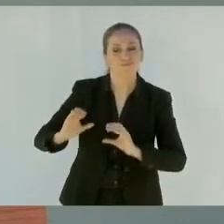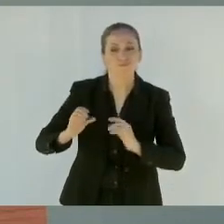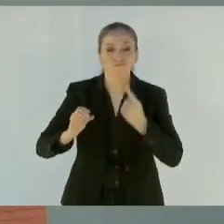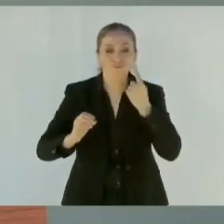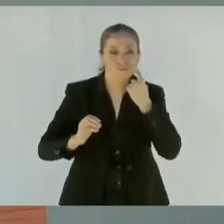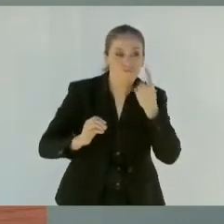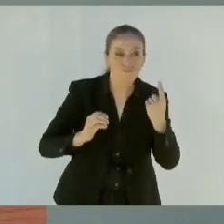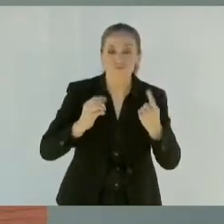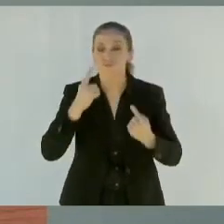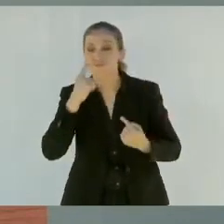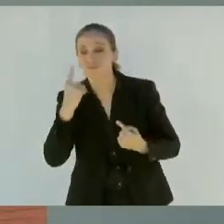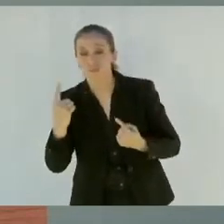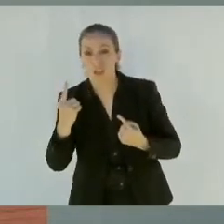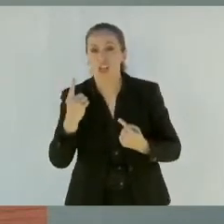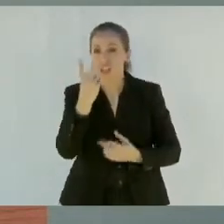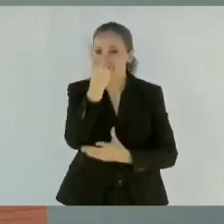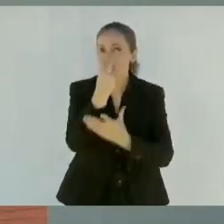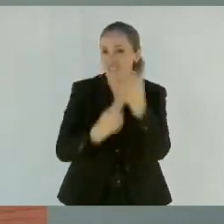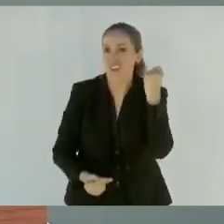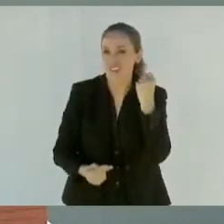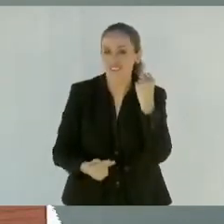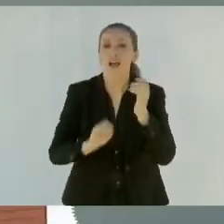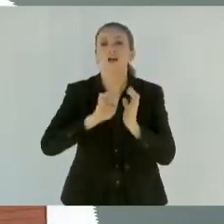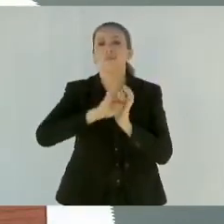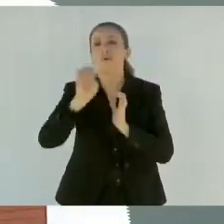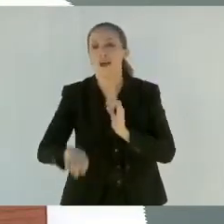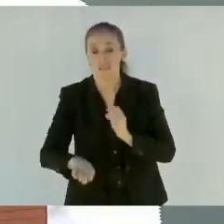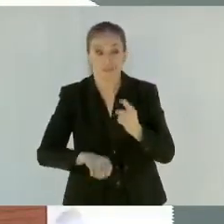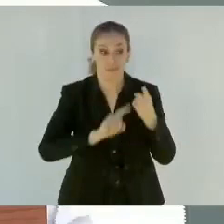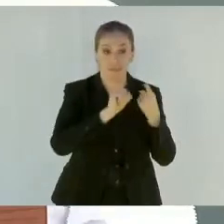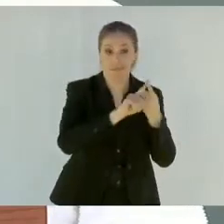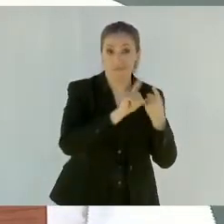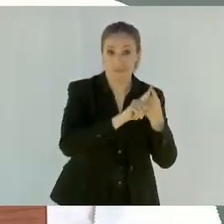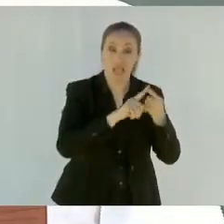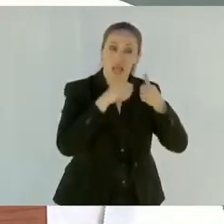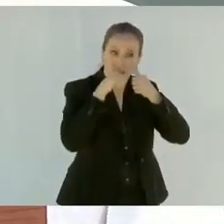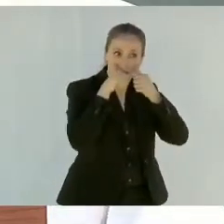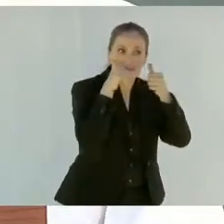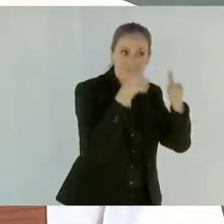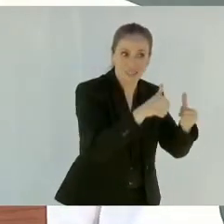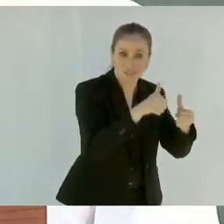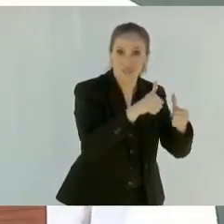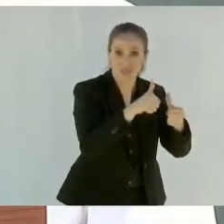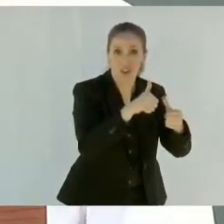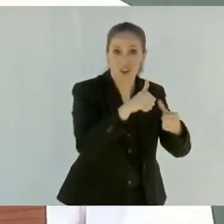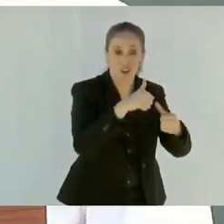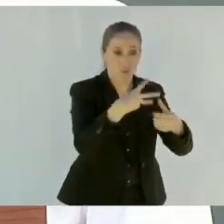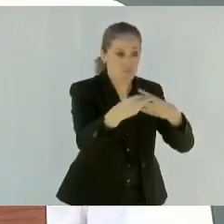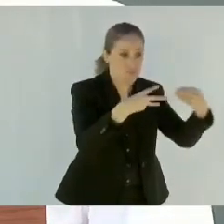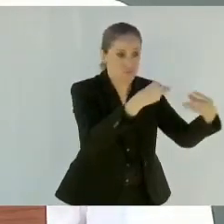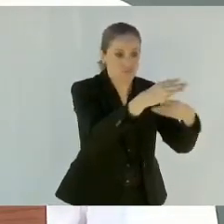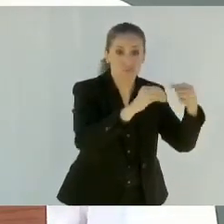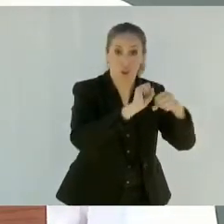Atender la pandemia del COVID y seguir combatiendo la